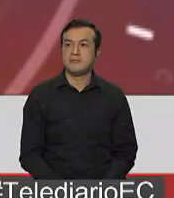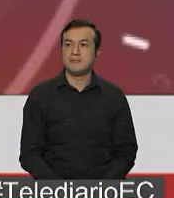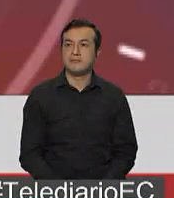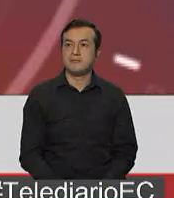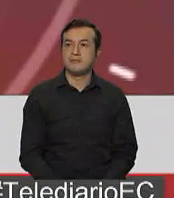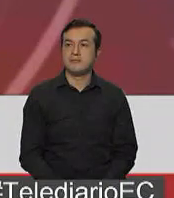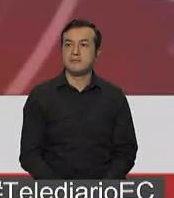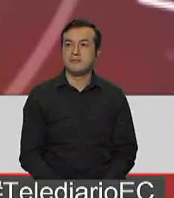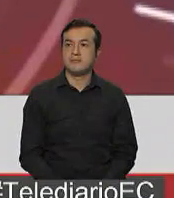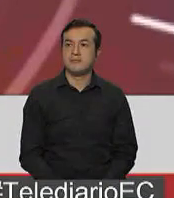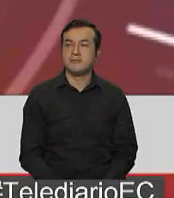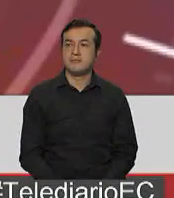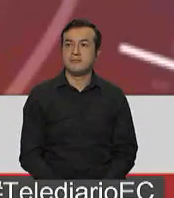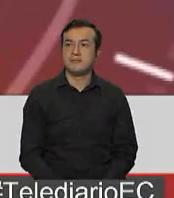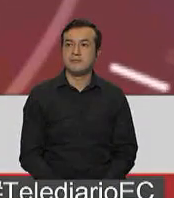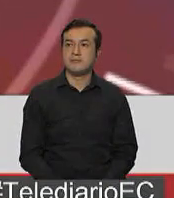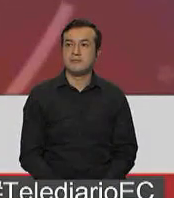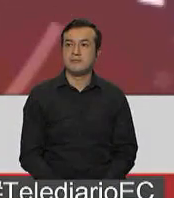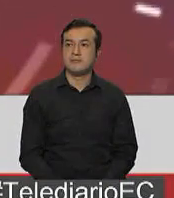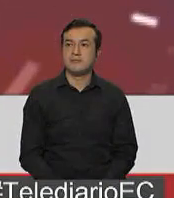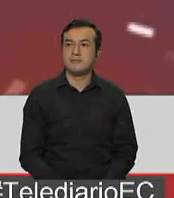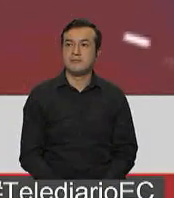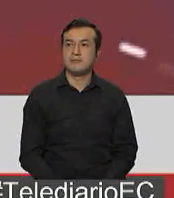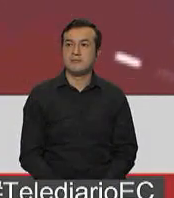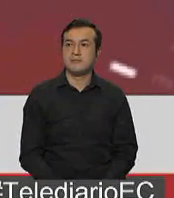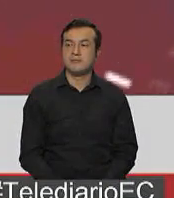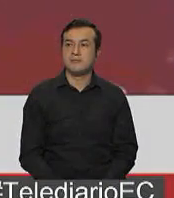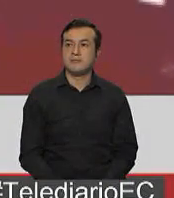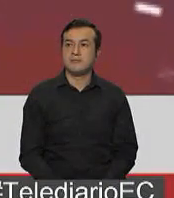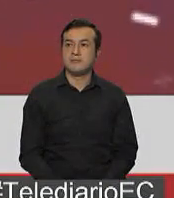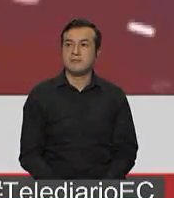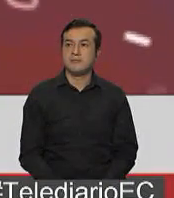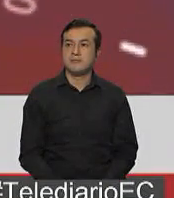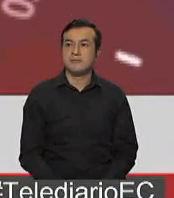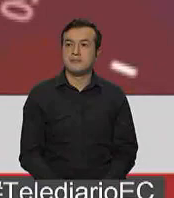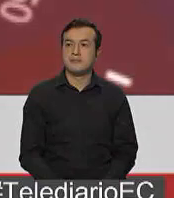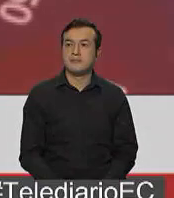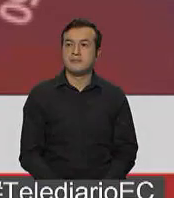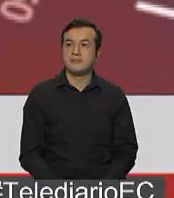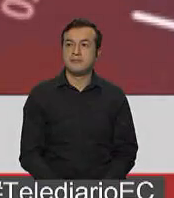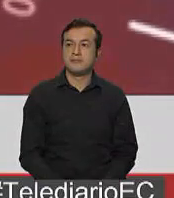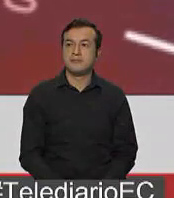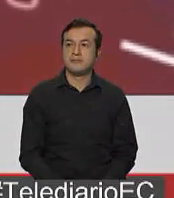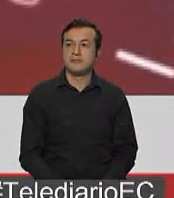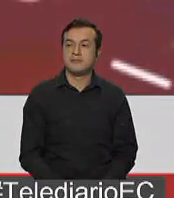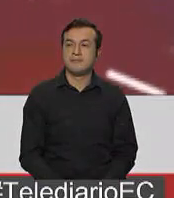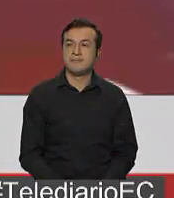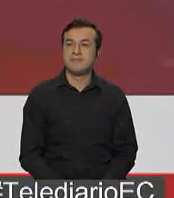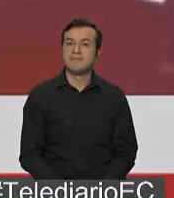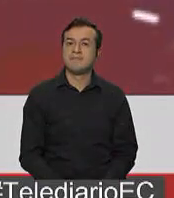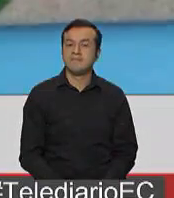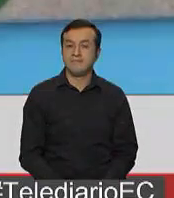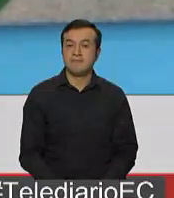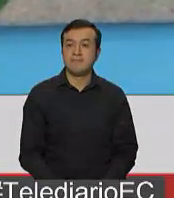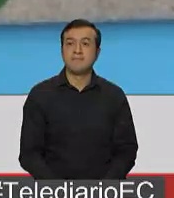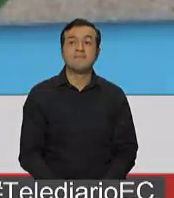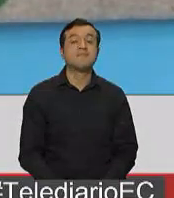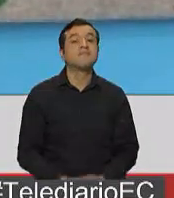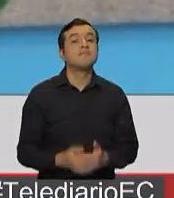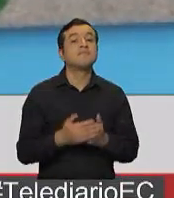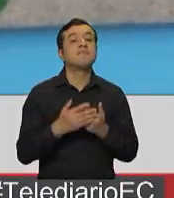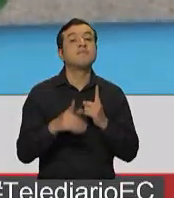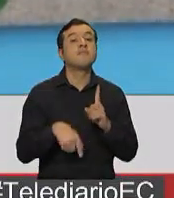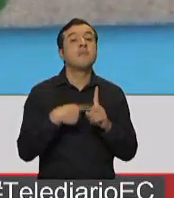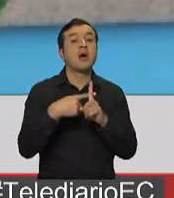Lucía, Señor de los Milagros, Marcelino Maridueña, Yaguachi, Mi Piedacita y Pedro Carbo. Además, se